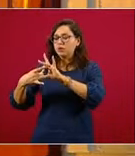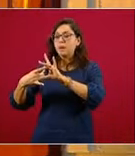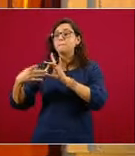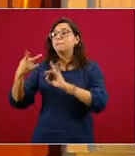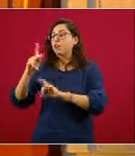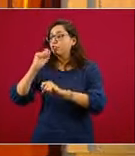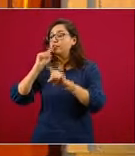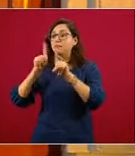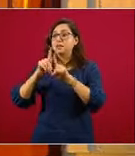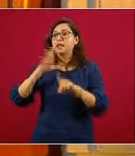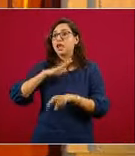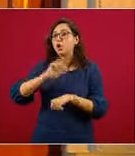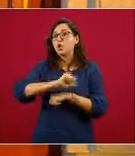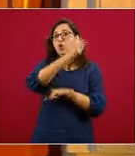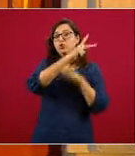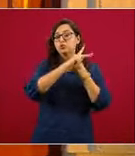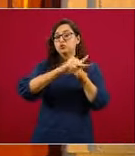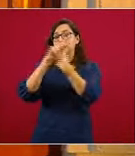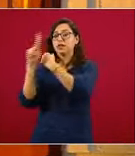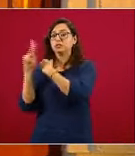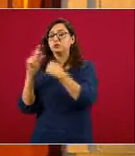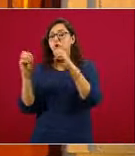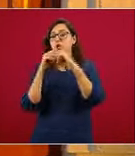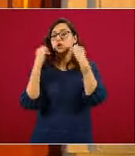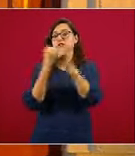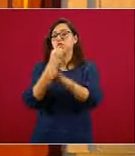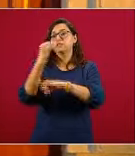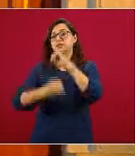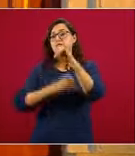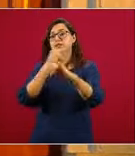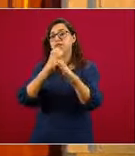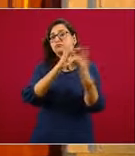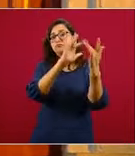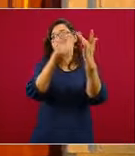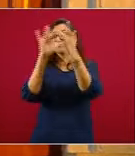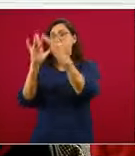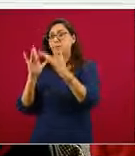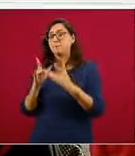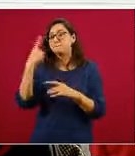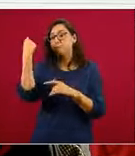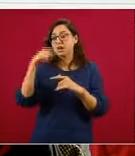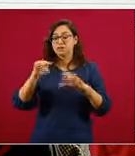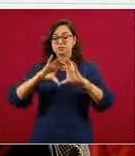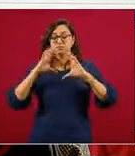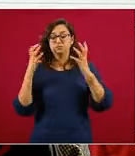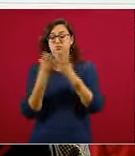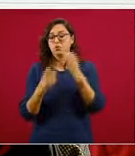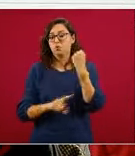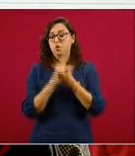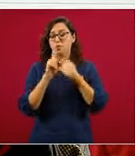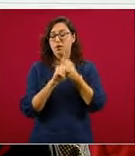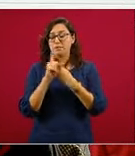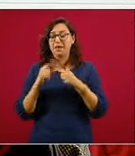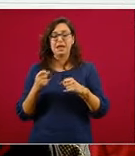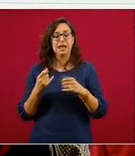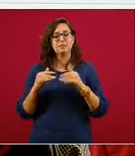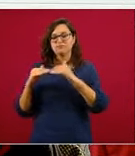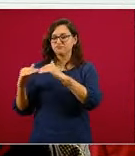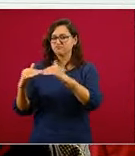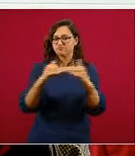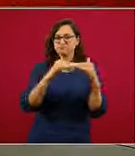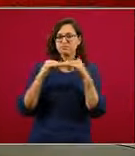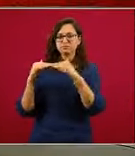colaboración con otros países y con organismos internacionales para poder describir a nivel global el problema de las drogas desde el